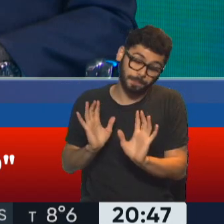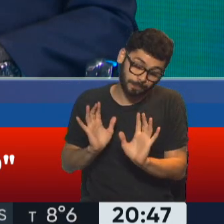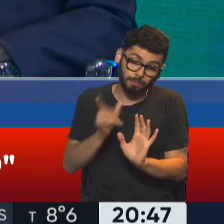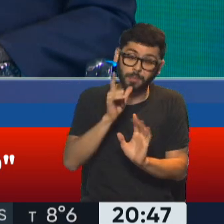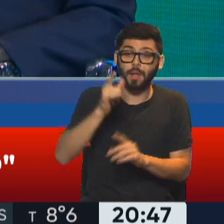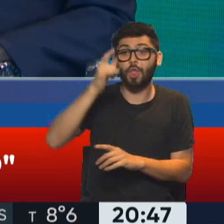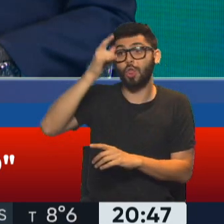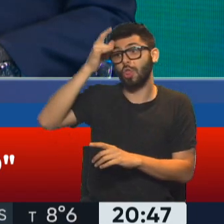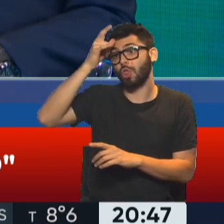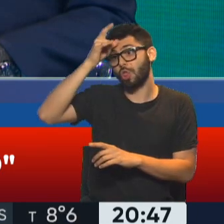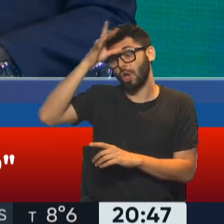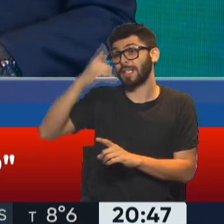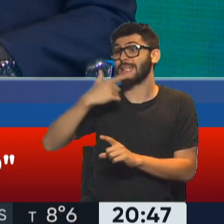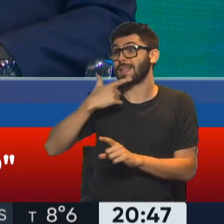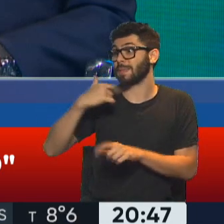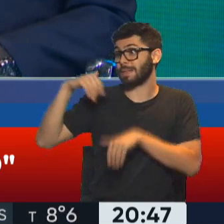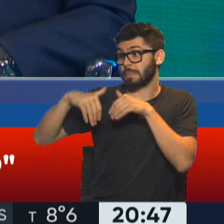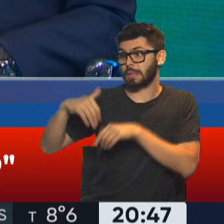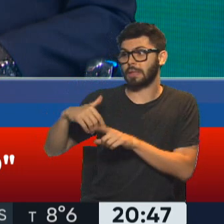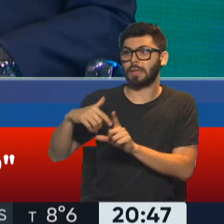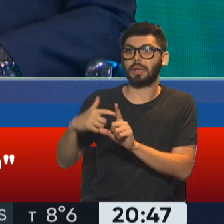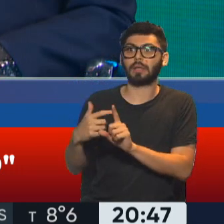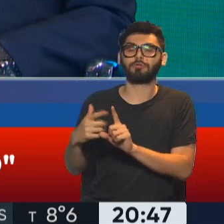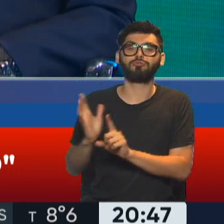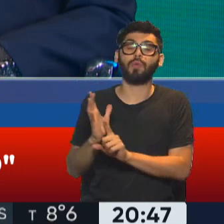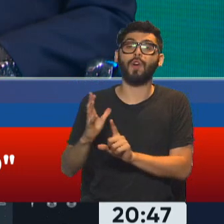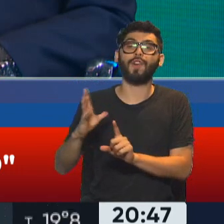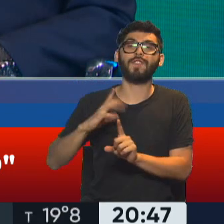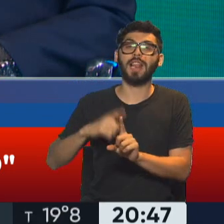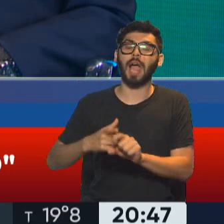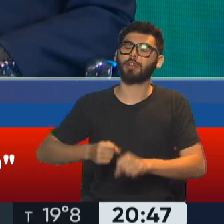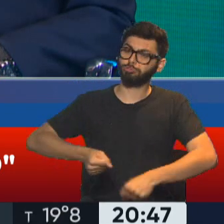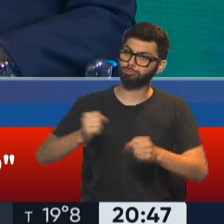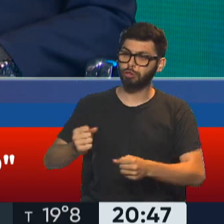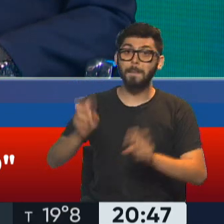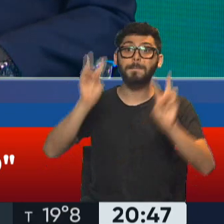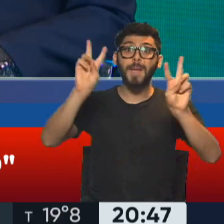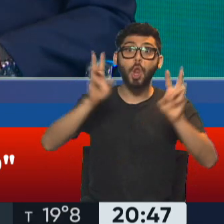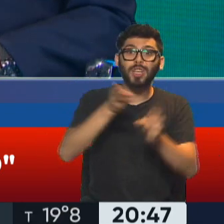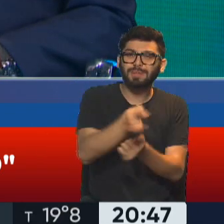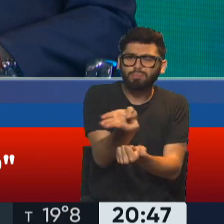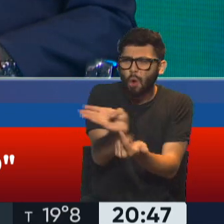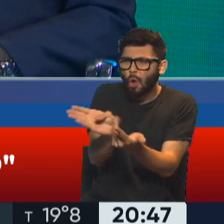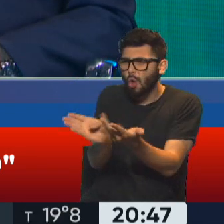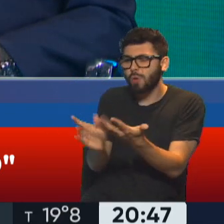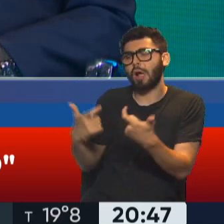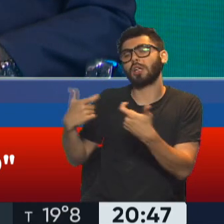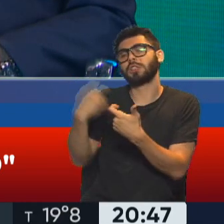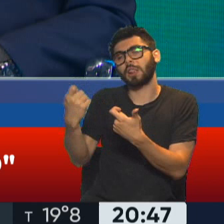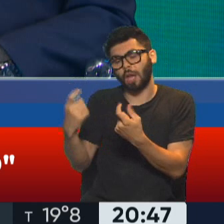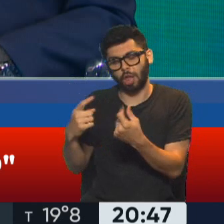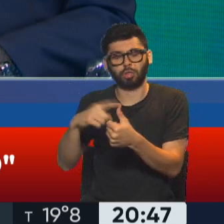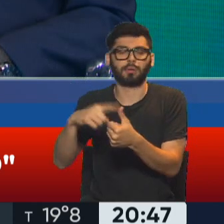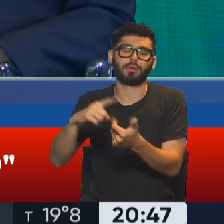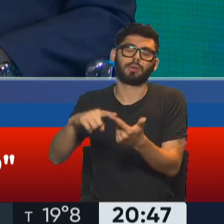no tuvo ese liderazgo, diría yo, de sentar en una mesa al peronismo de todas sus expresiones, a los sindicalistas,